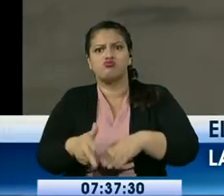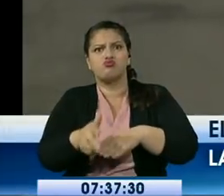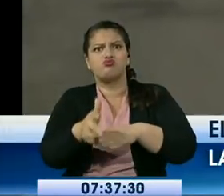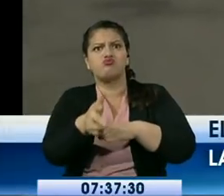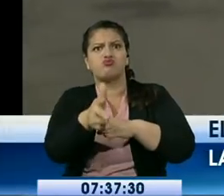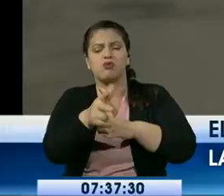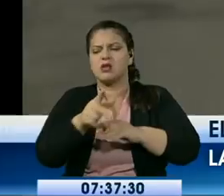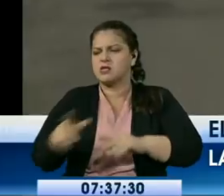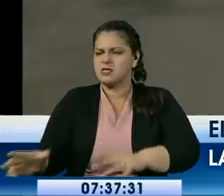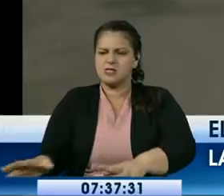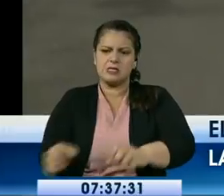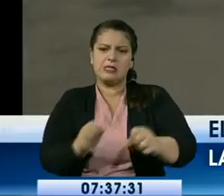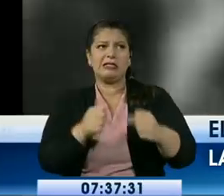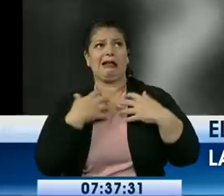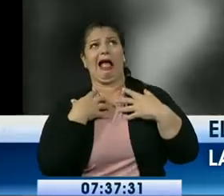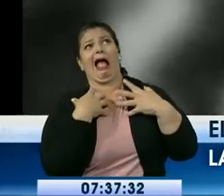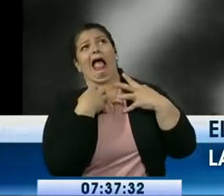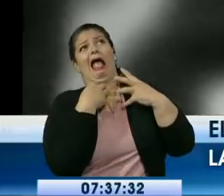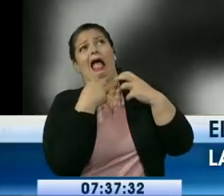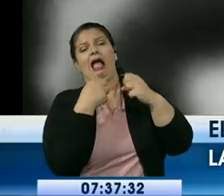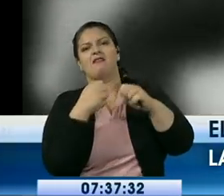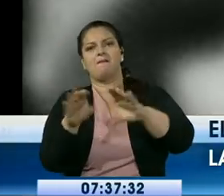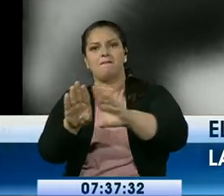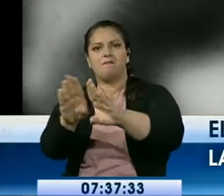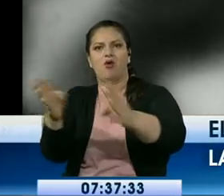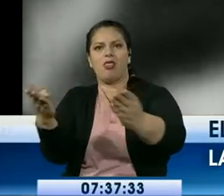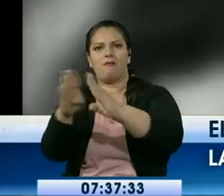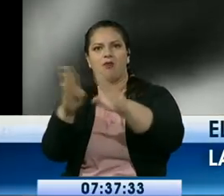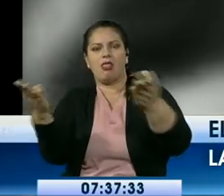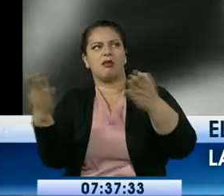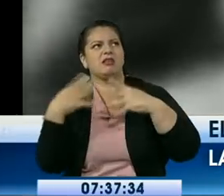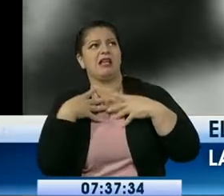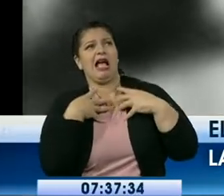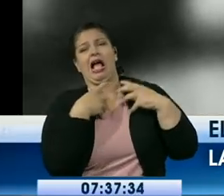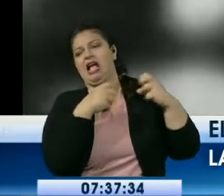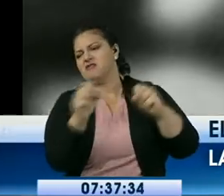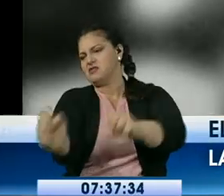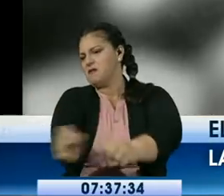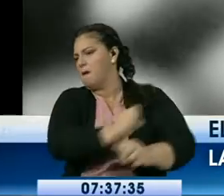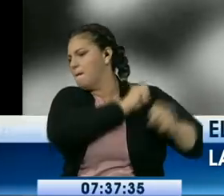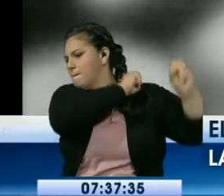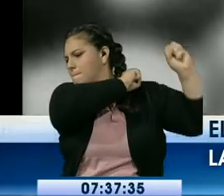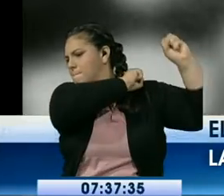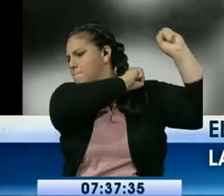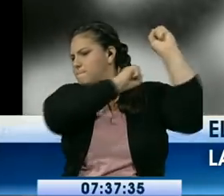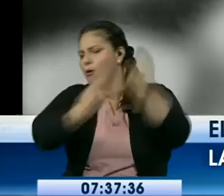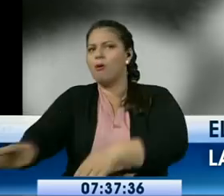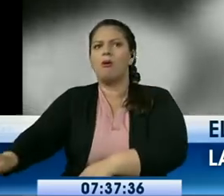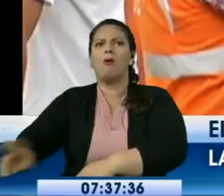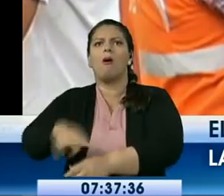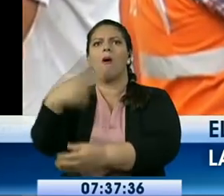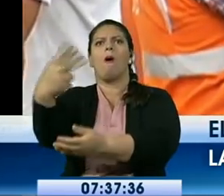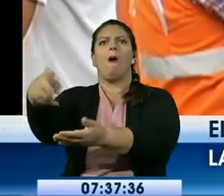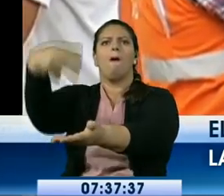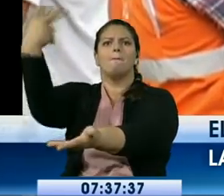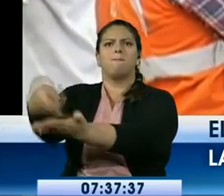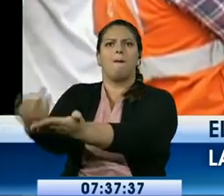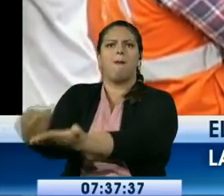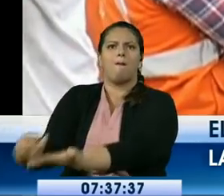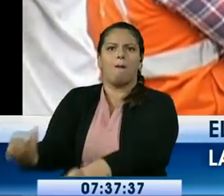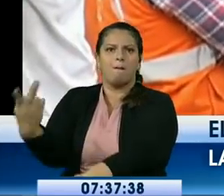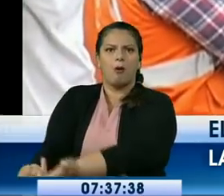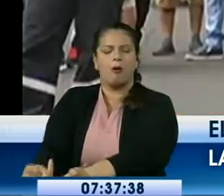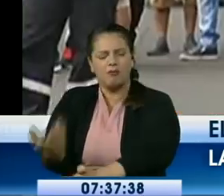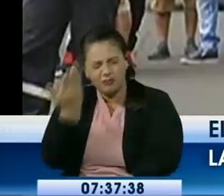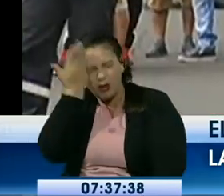de las calles Francisco Segura y San Salvador, donde quedó el cuerpo abandonado, dejando preocupados a los habitantes de este sector